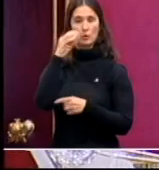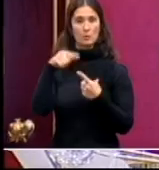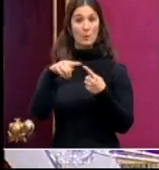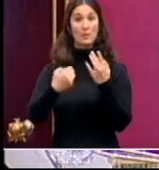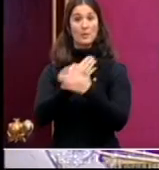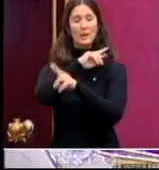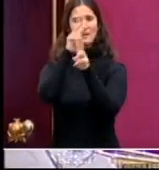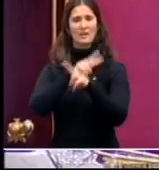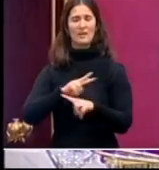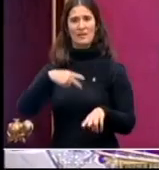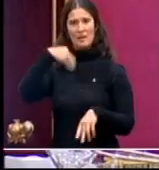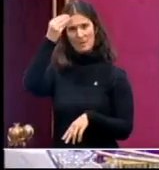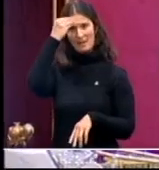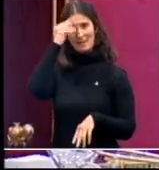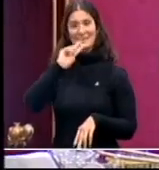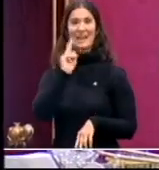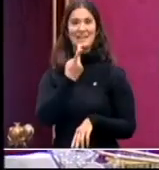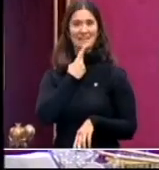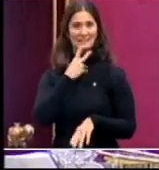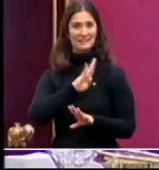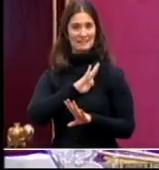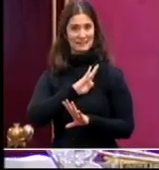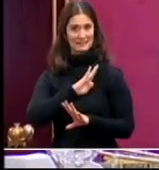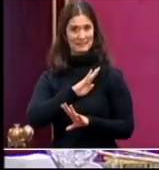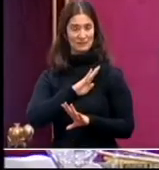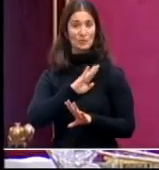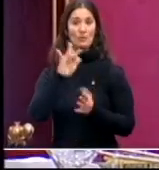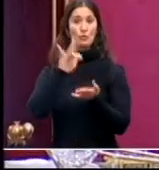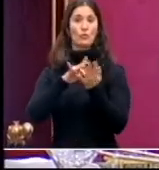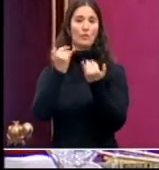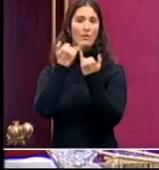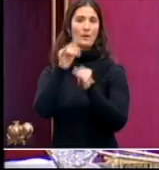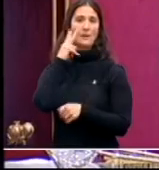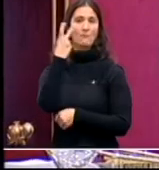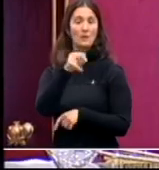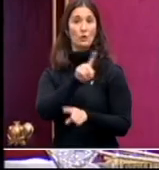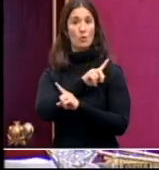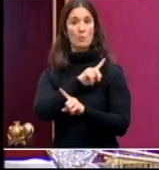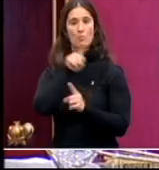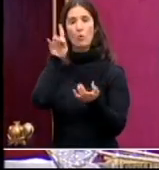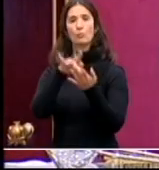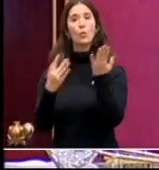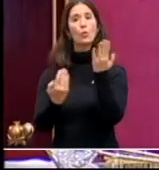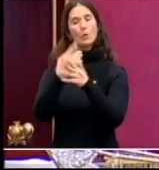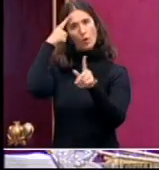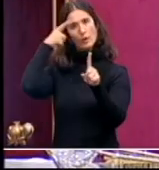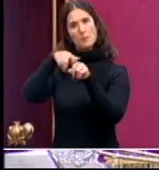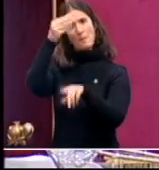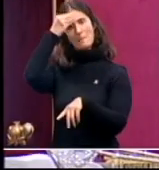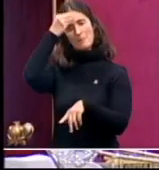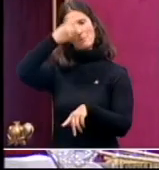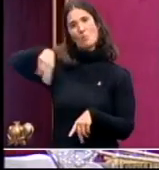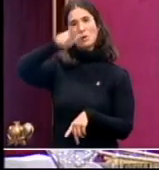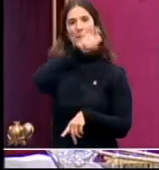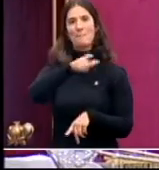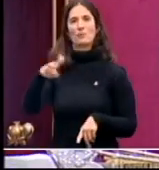Día Internacional de la Memoria Transsexual, que se celebra anualmente el 20 de noviembre, es un día dedicado a la memoria de aquellas personas que